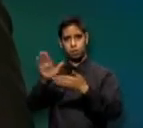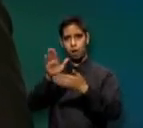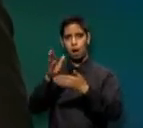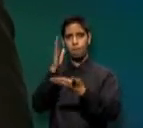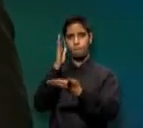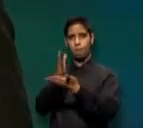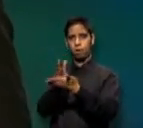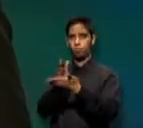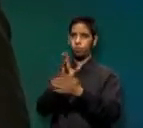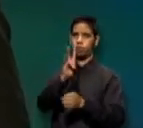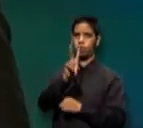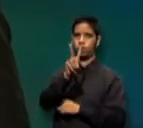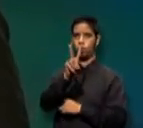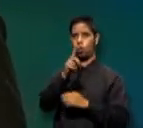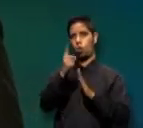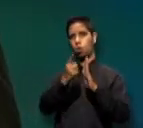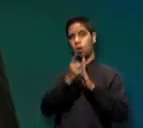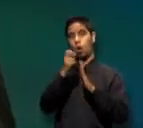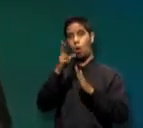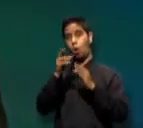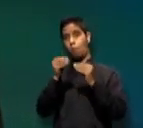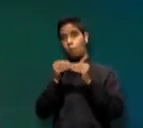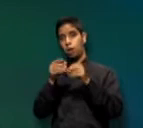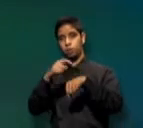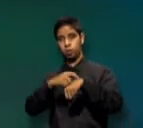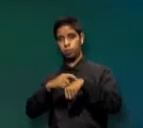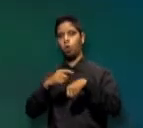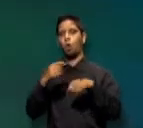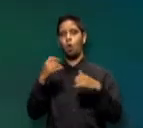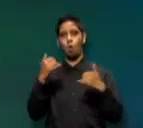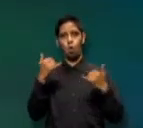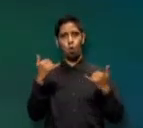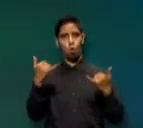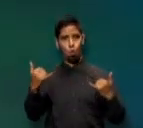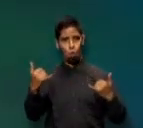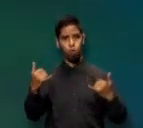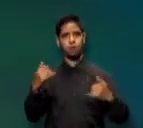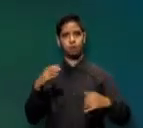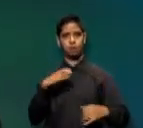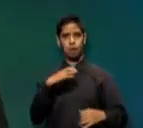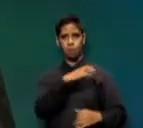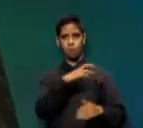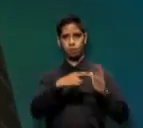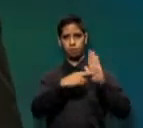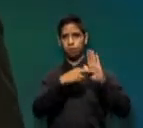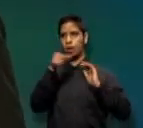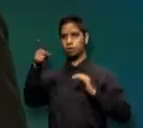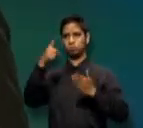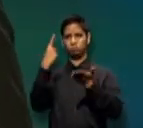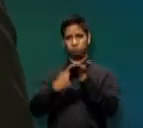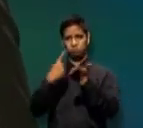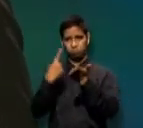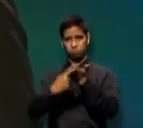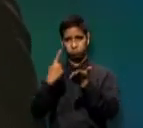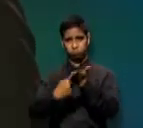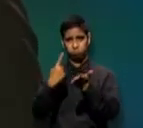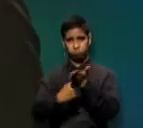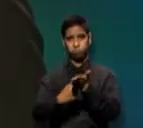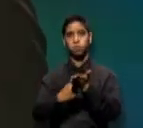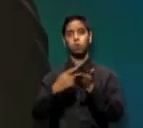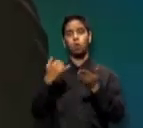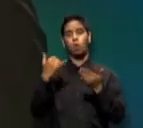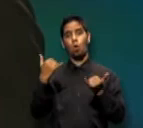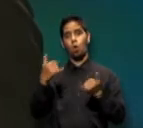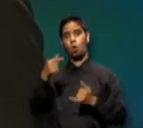de 72 horas o más, fue tema de discusión en la Cámara de Representantes. Como nos dice Glorinel Soto,